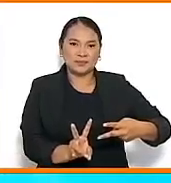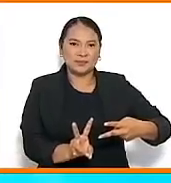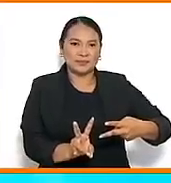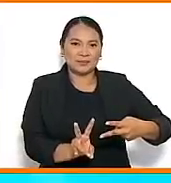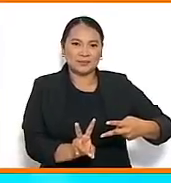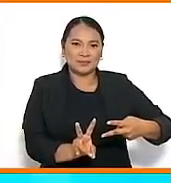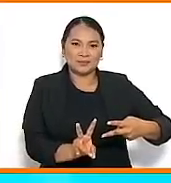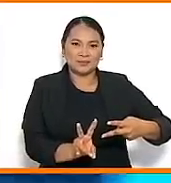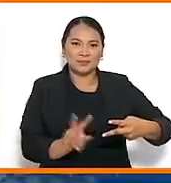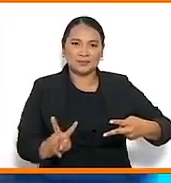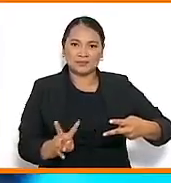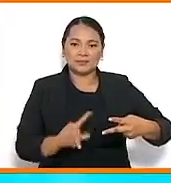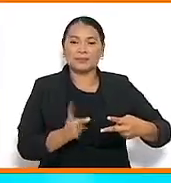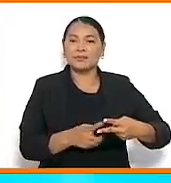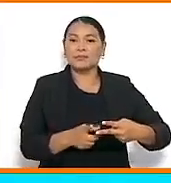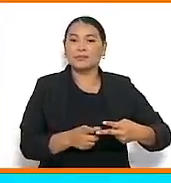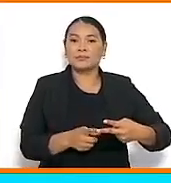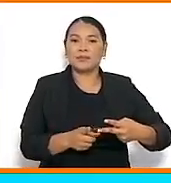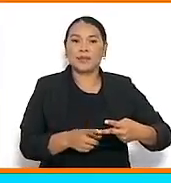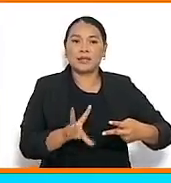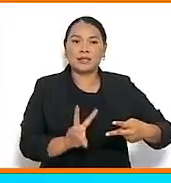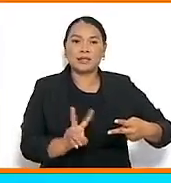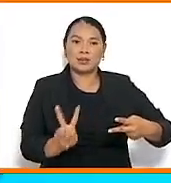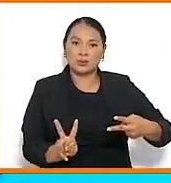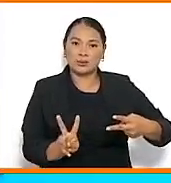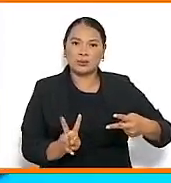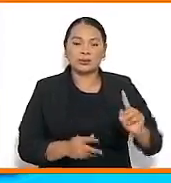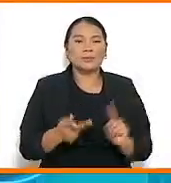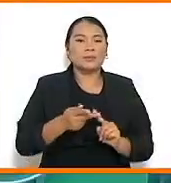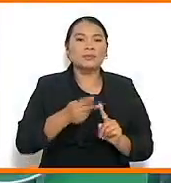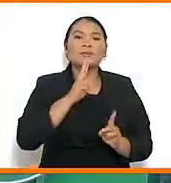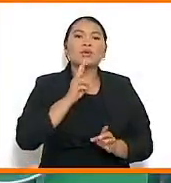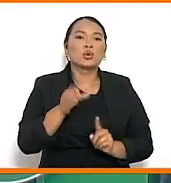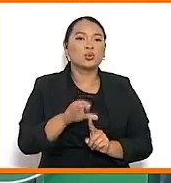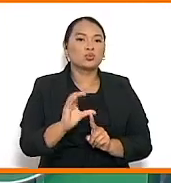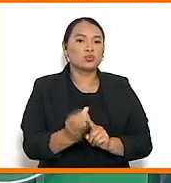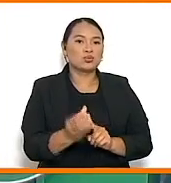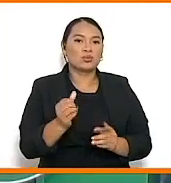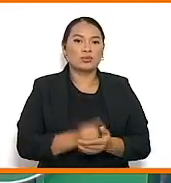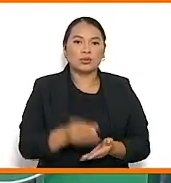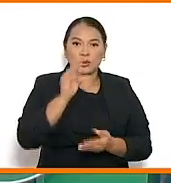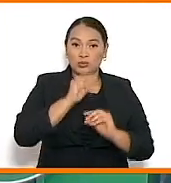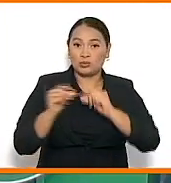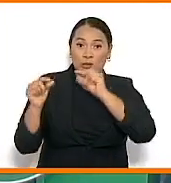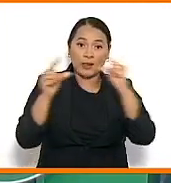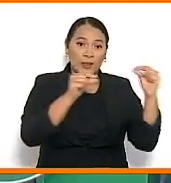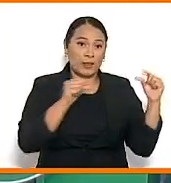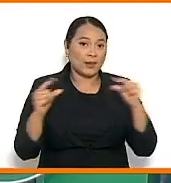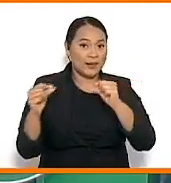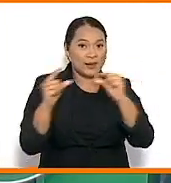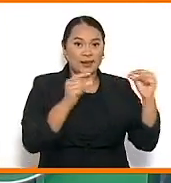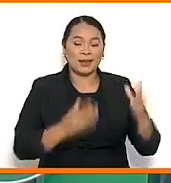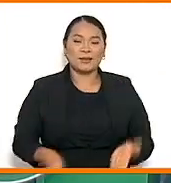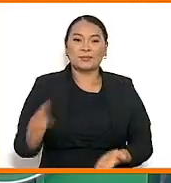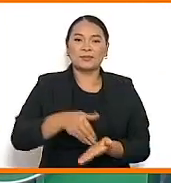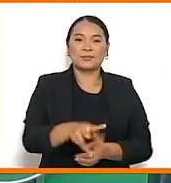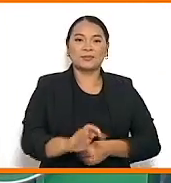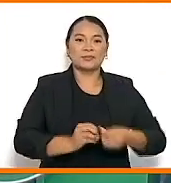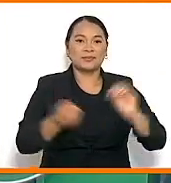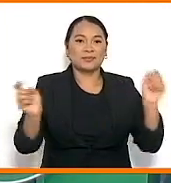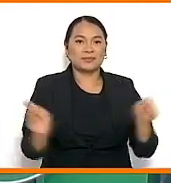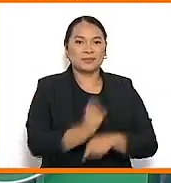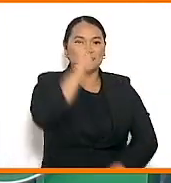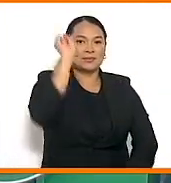ganador. El 2, segundo número ganador 72 con su catrachada chambrosa. Con mucho gusto te repito los números ganadores